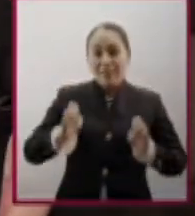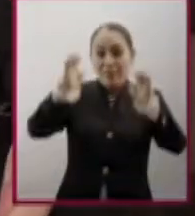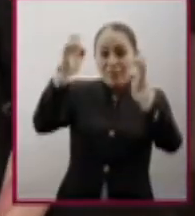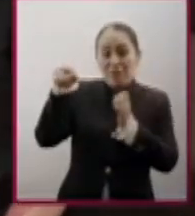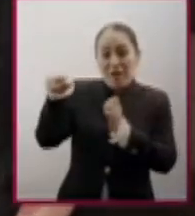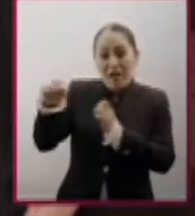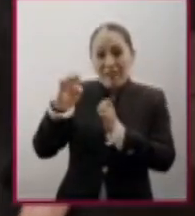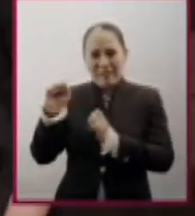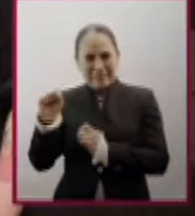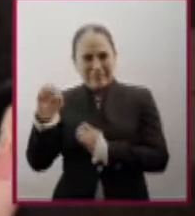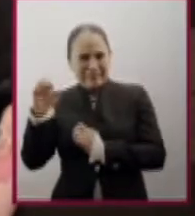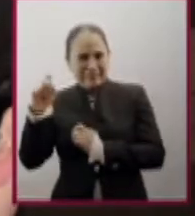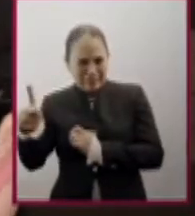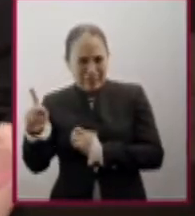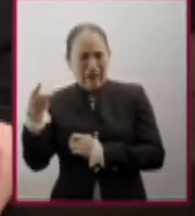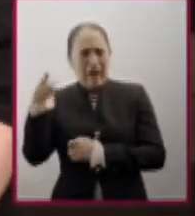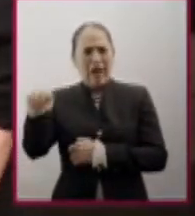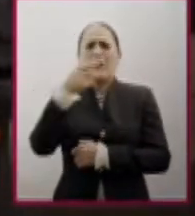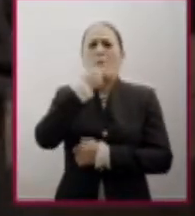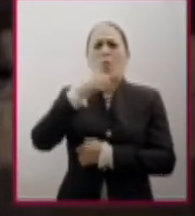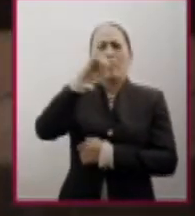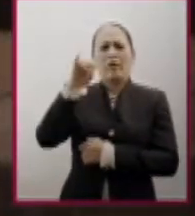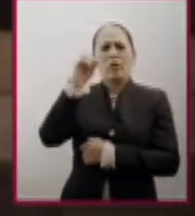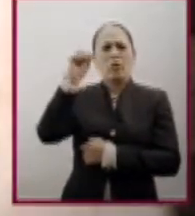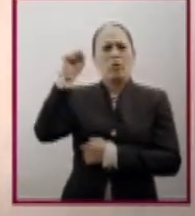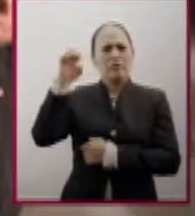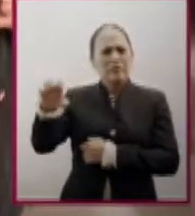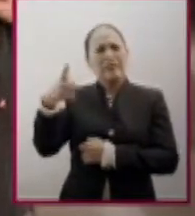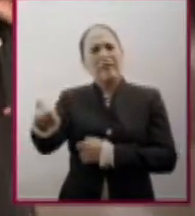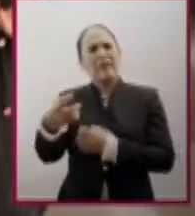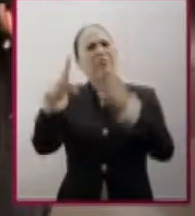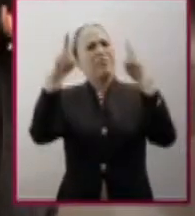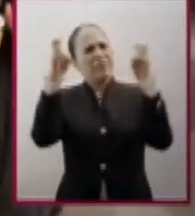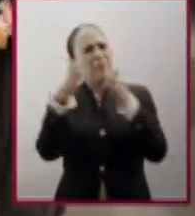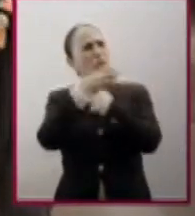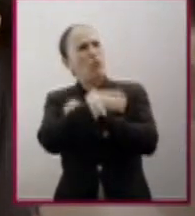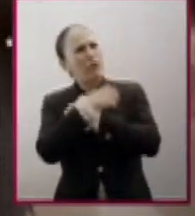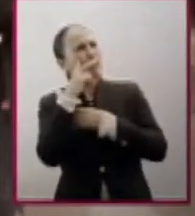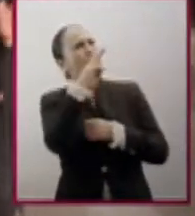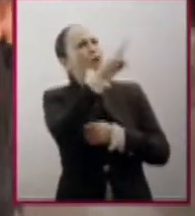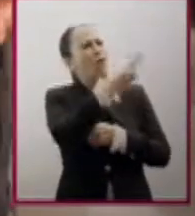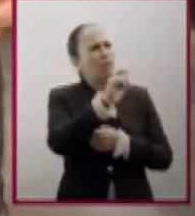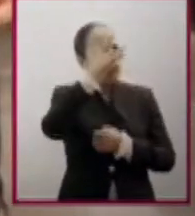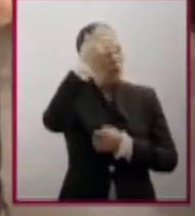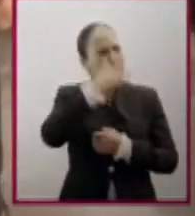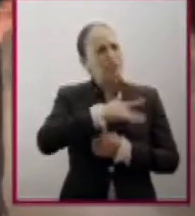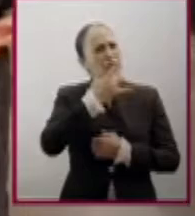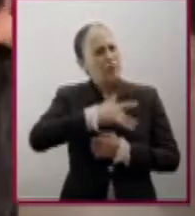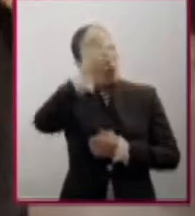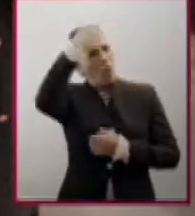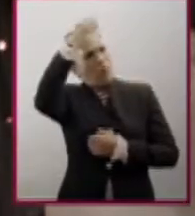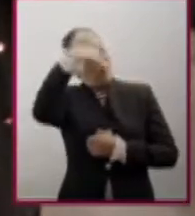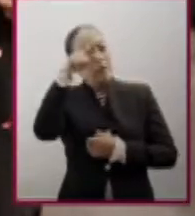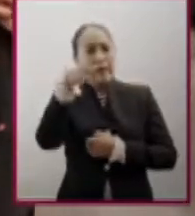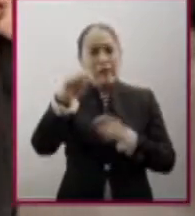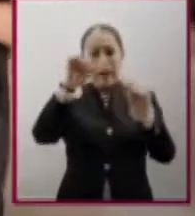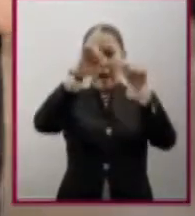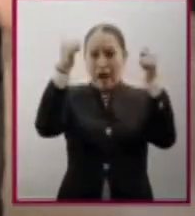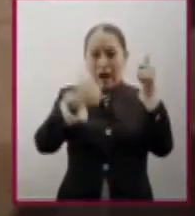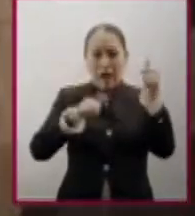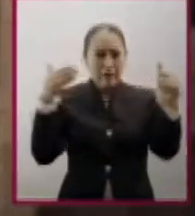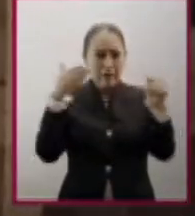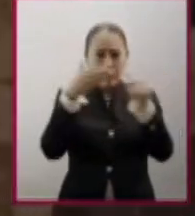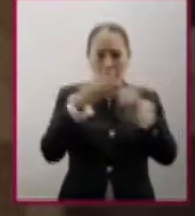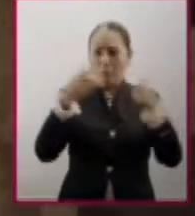Rodrigo, fíjate que este edificio de la SEP nos habla de la visión que tenía José Vasconcelos sobre la educación. Para él, el